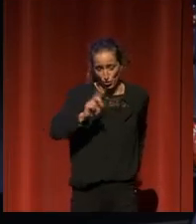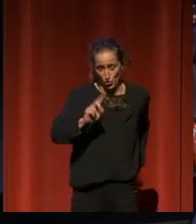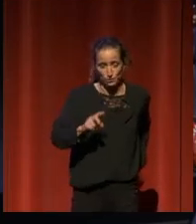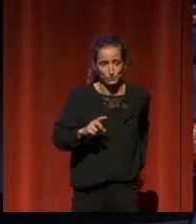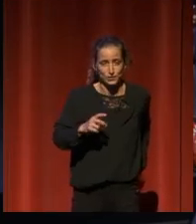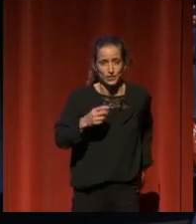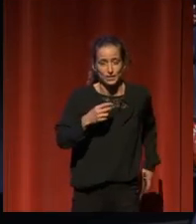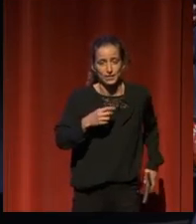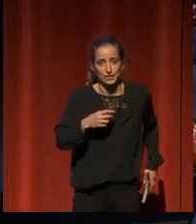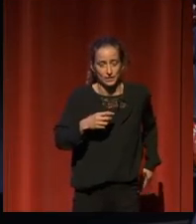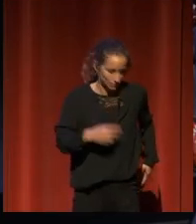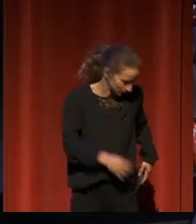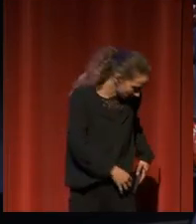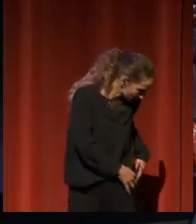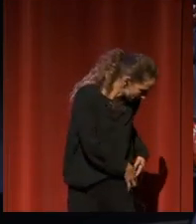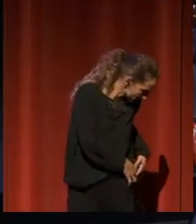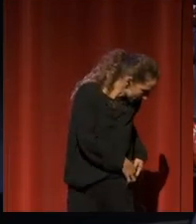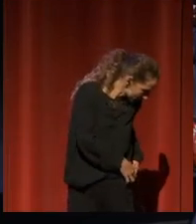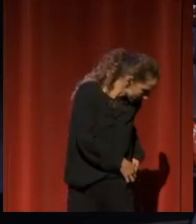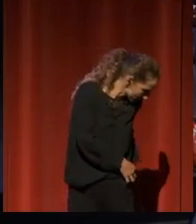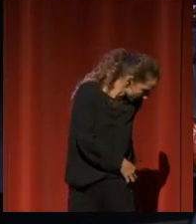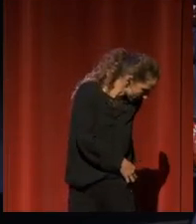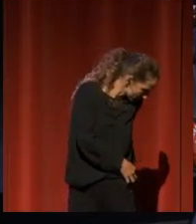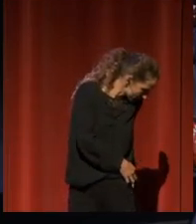loer una de